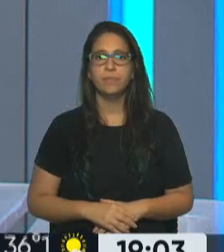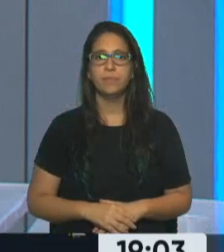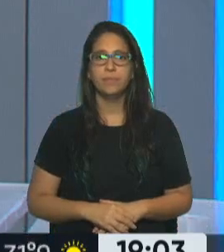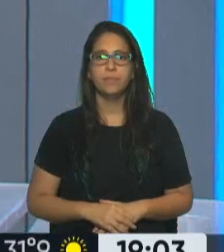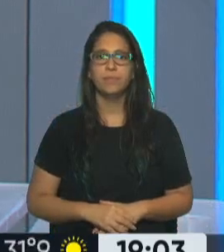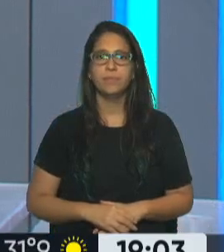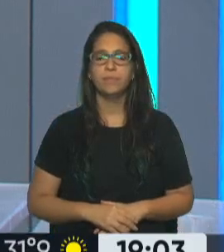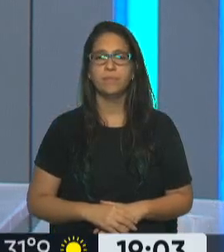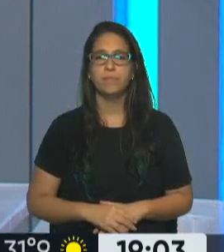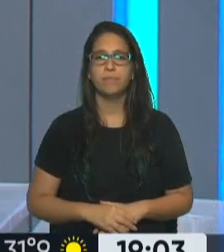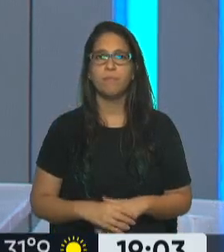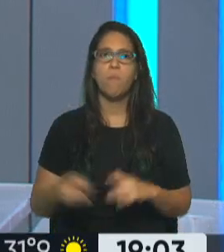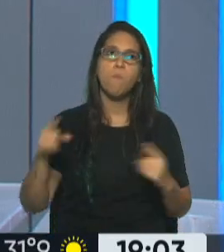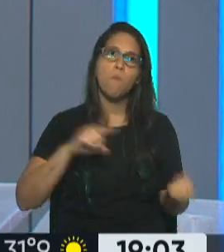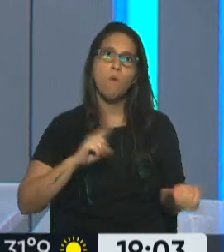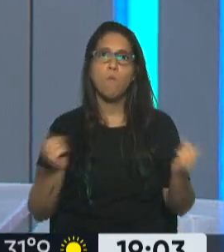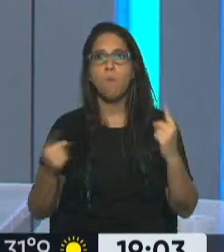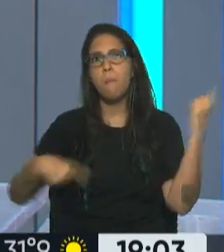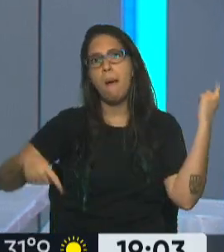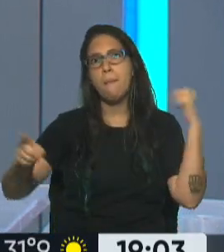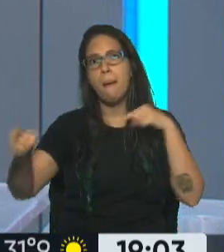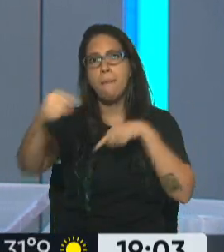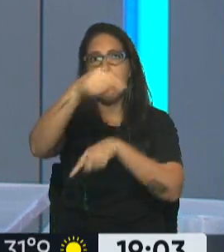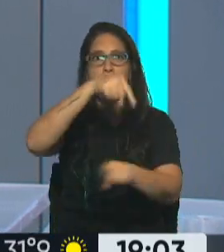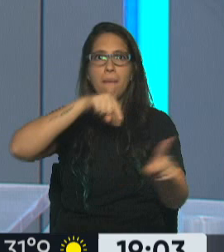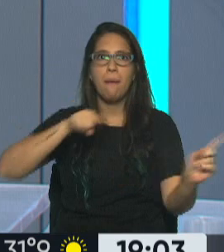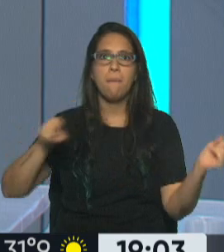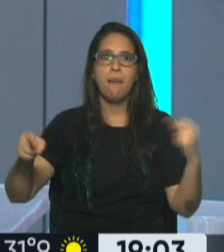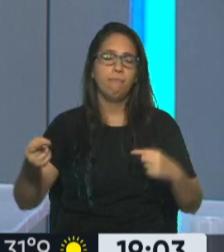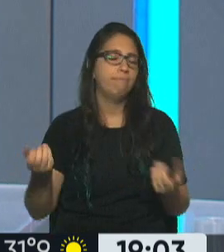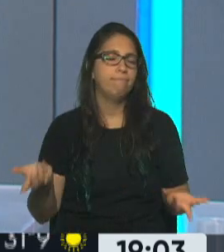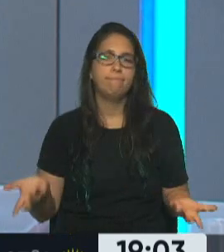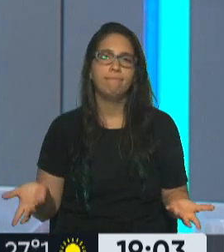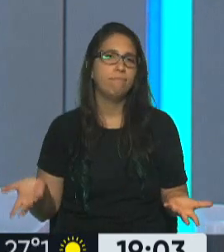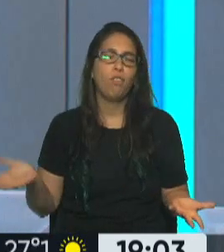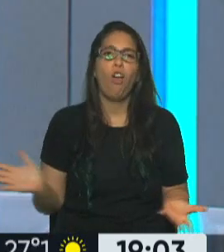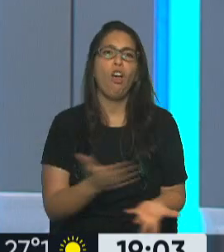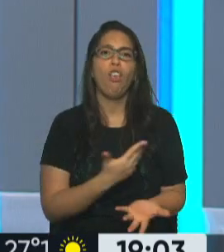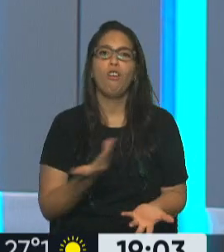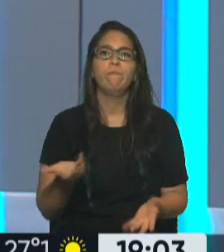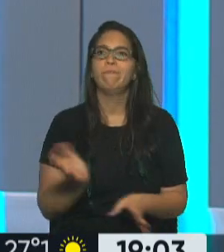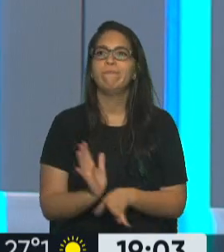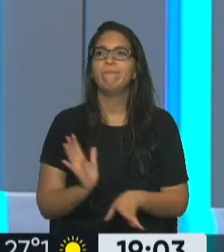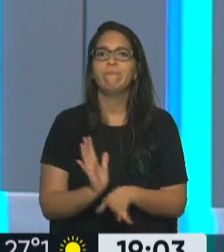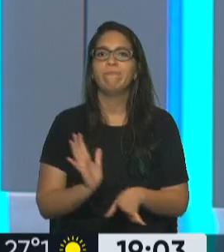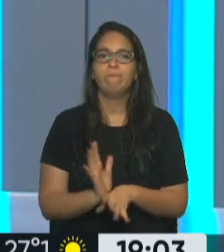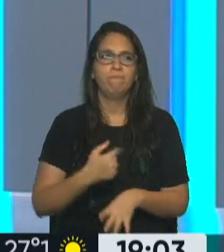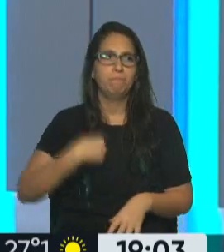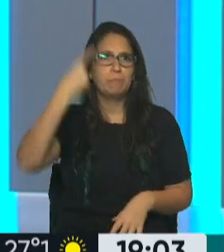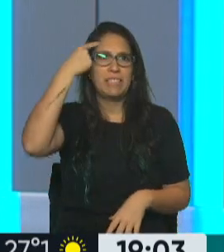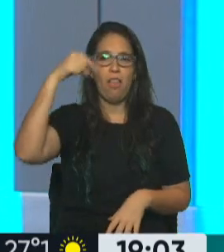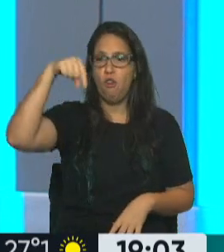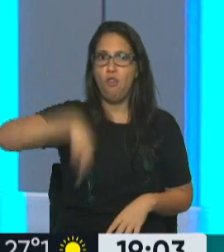las idas y vueltas las idas y vueltas claro todo estaba previsto hoy es viernes